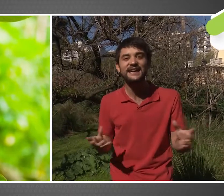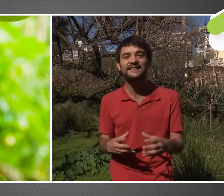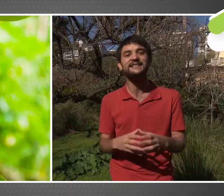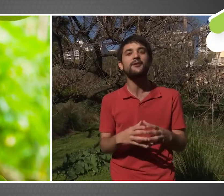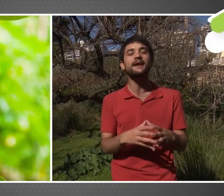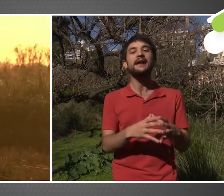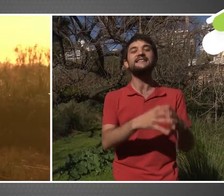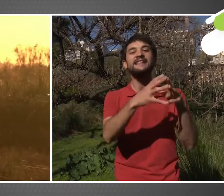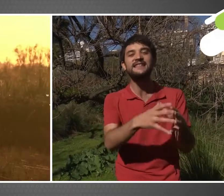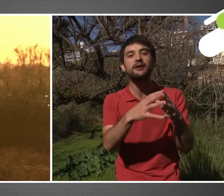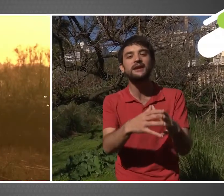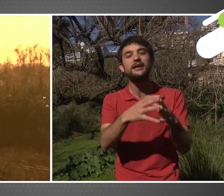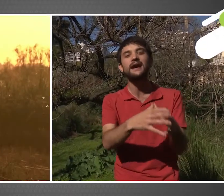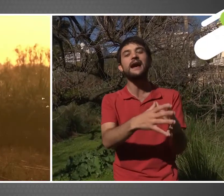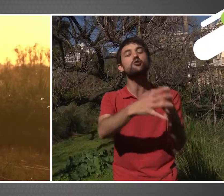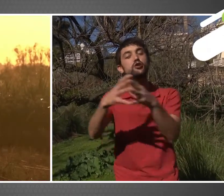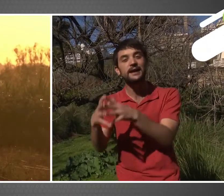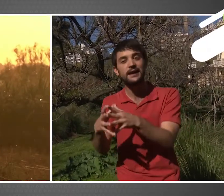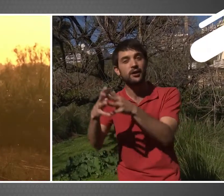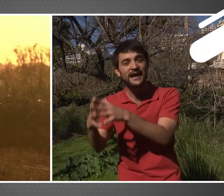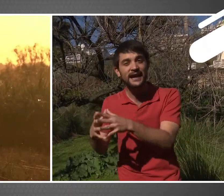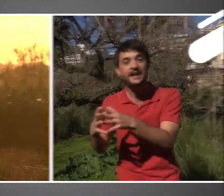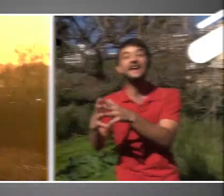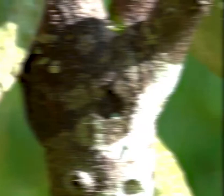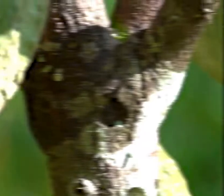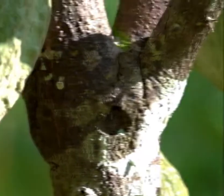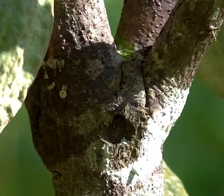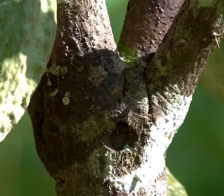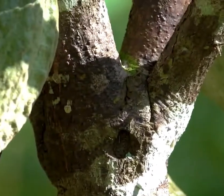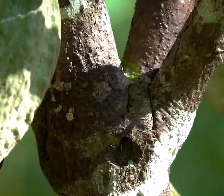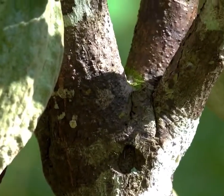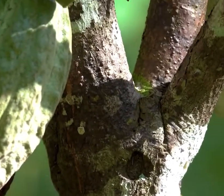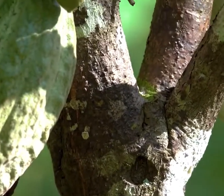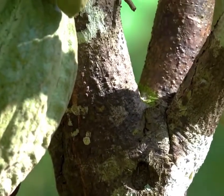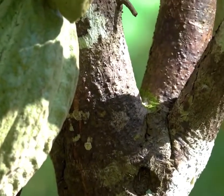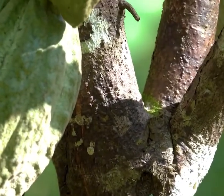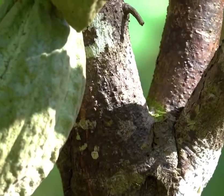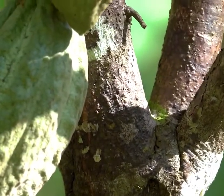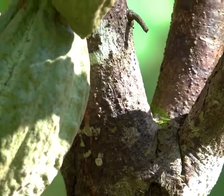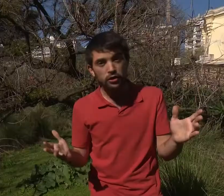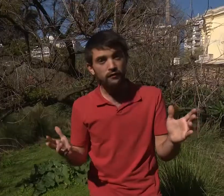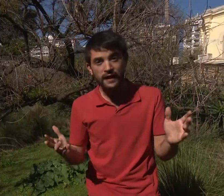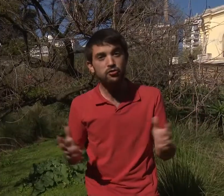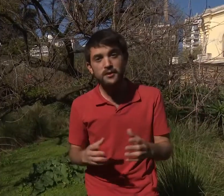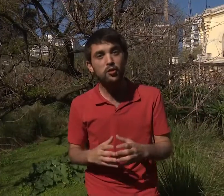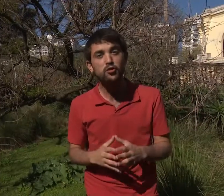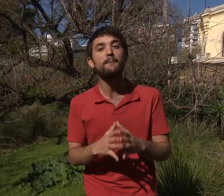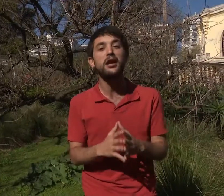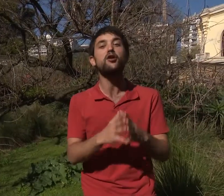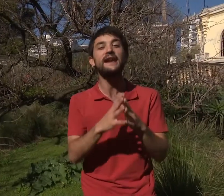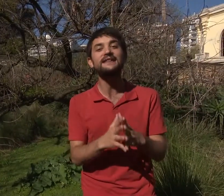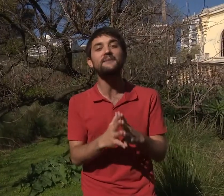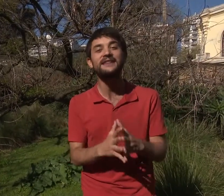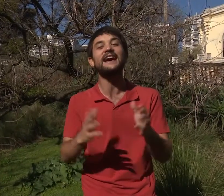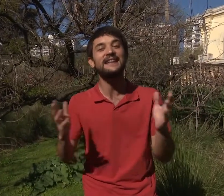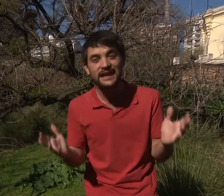estas áreas se verán sensiblemente más calurosas que lo que eran y que lo que necesita el cultivo. No soy fan número uno,